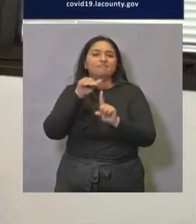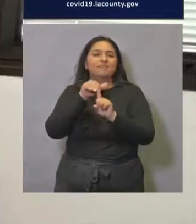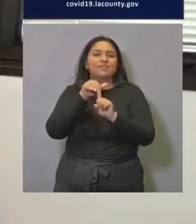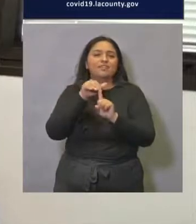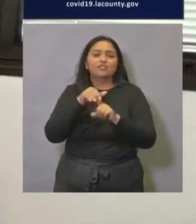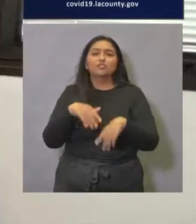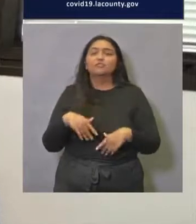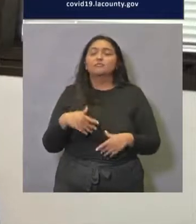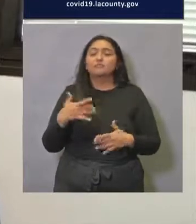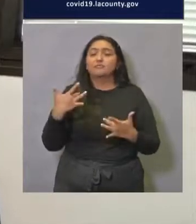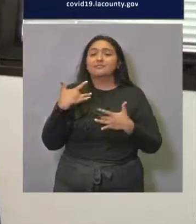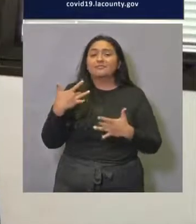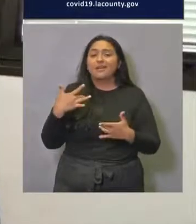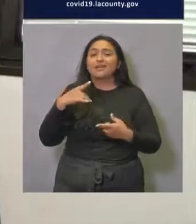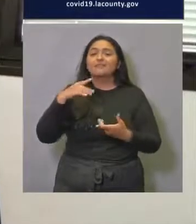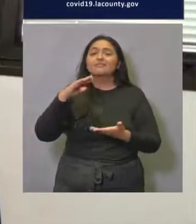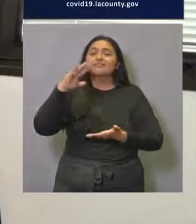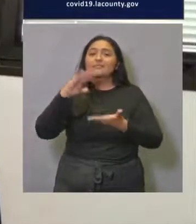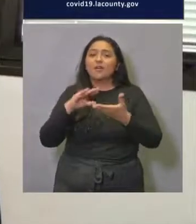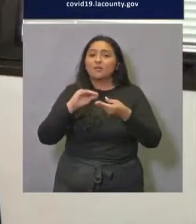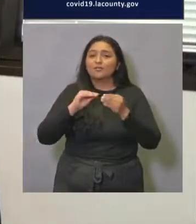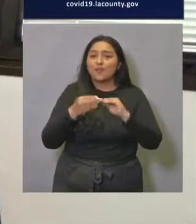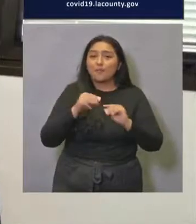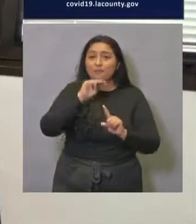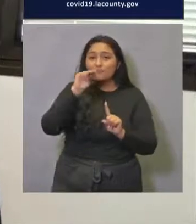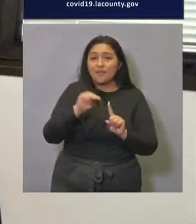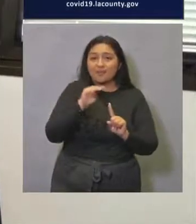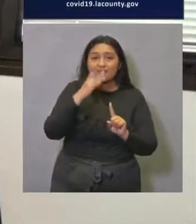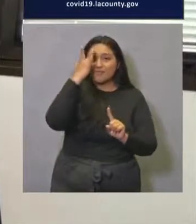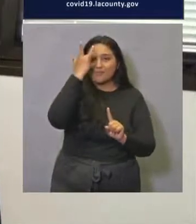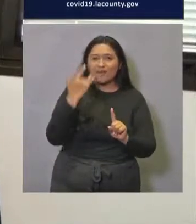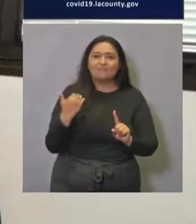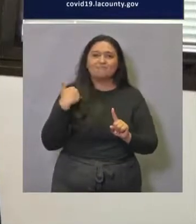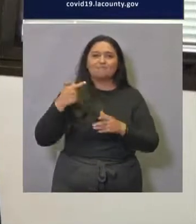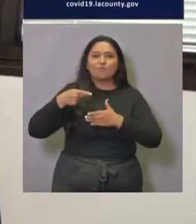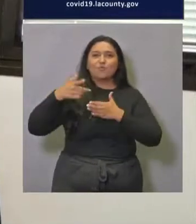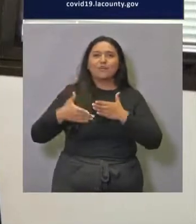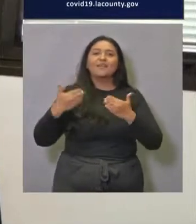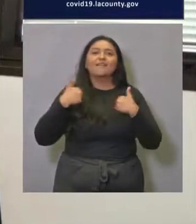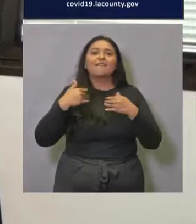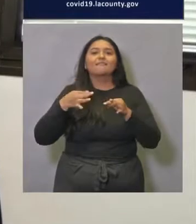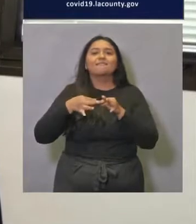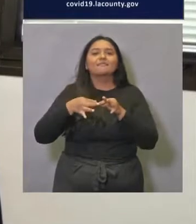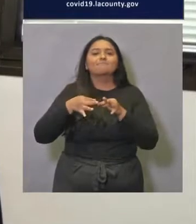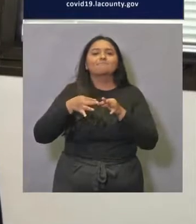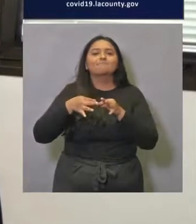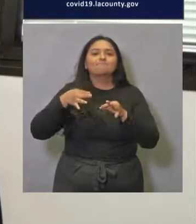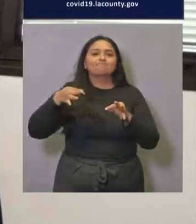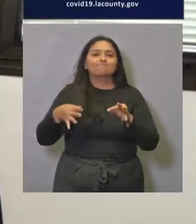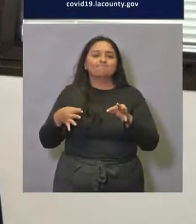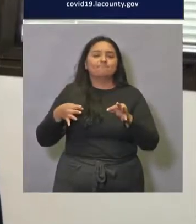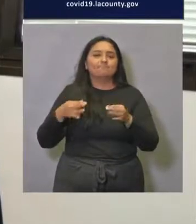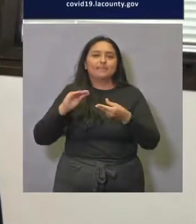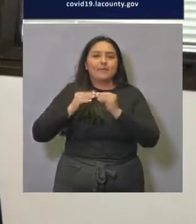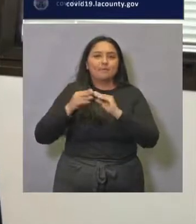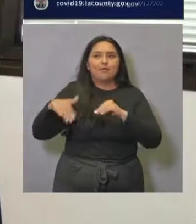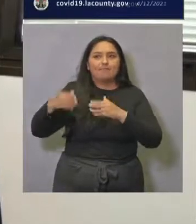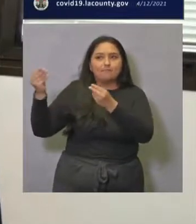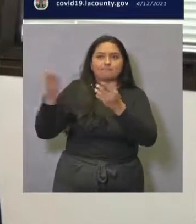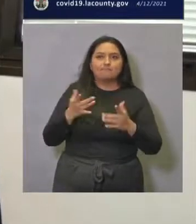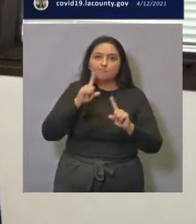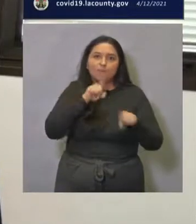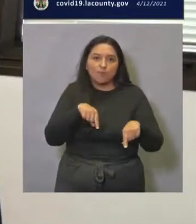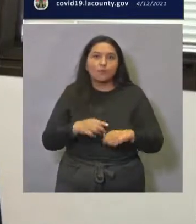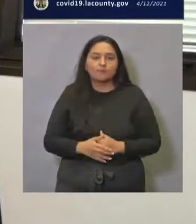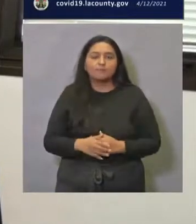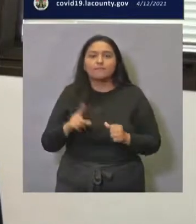y fallecimientos reflejan un retraso en los informes durante el fin de semana. First slide, please.